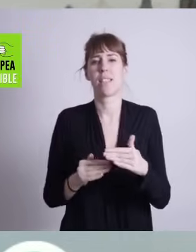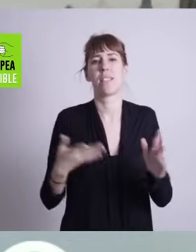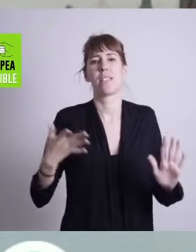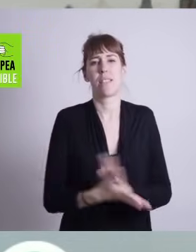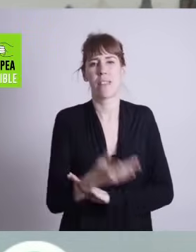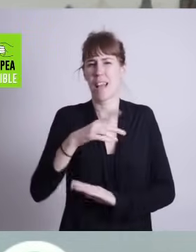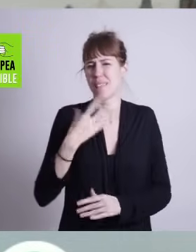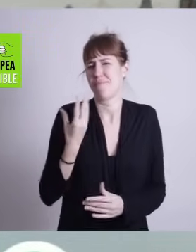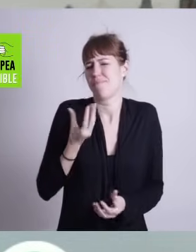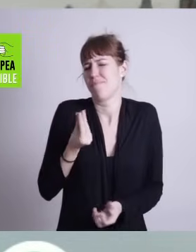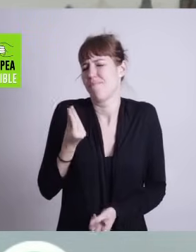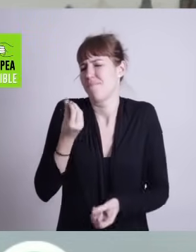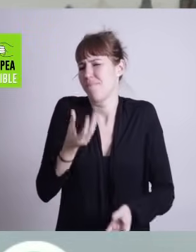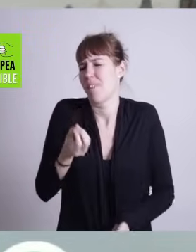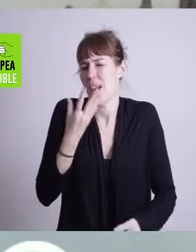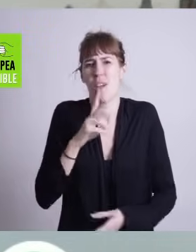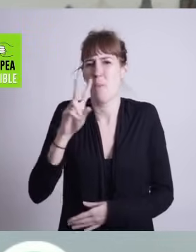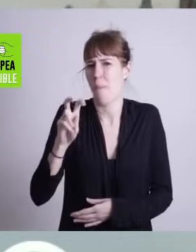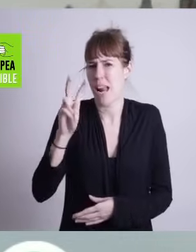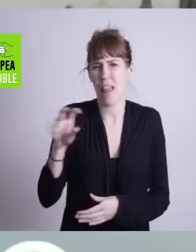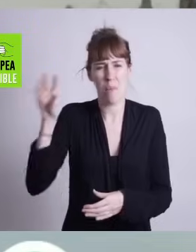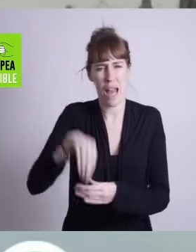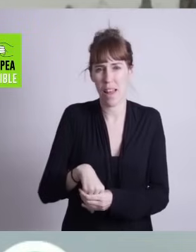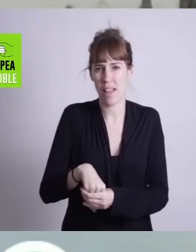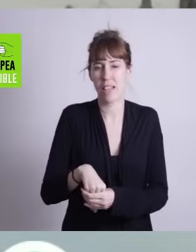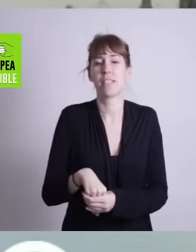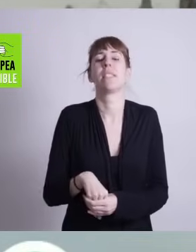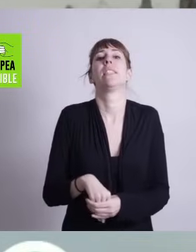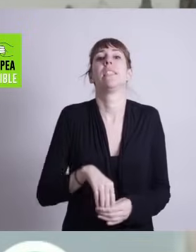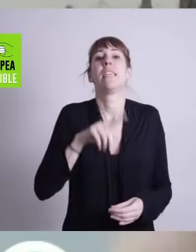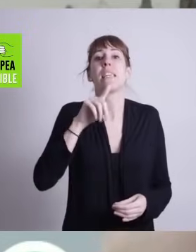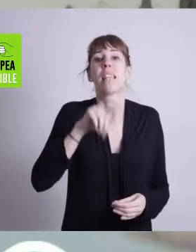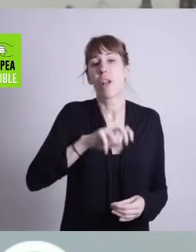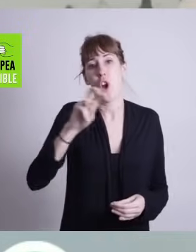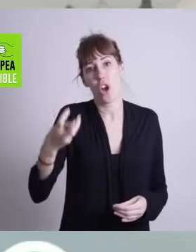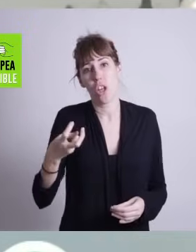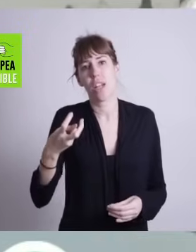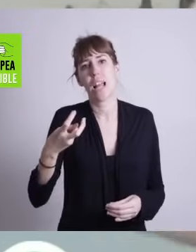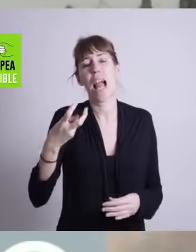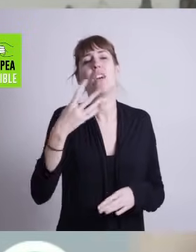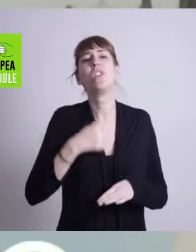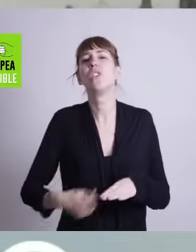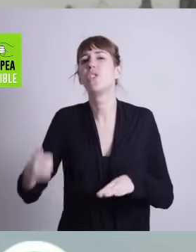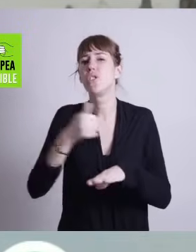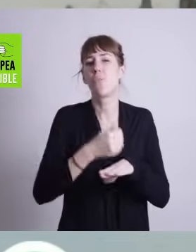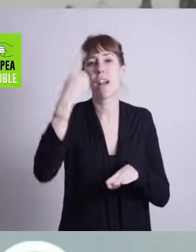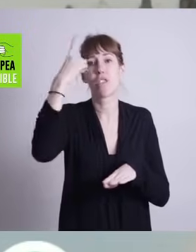válida, y todo eso unida a mi parte supraconsciente, que es la que va ligada a esa consciencia superior,